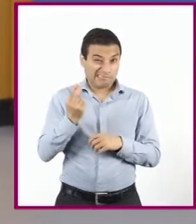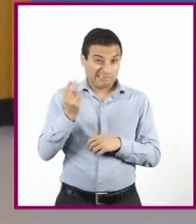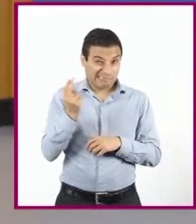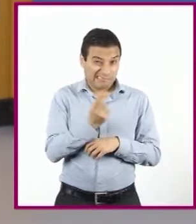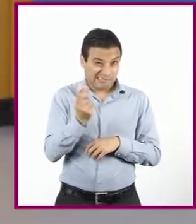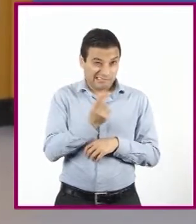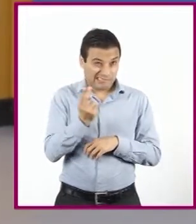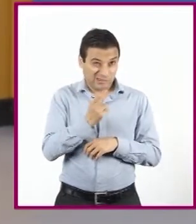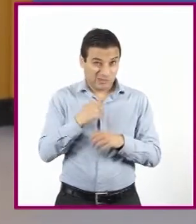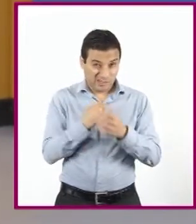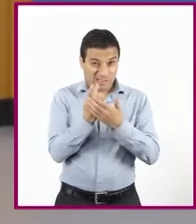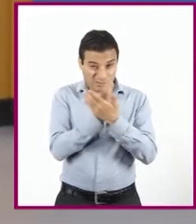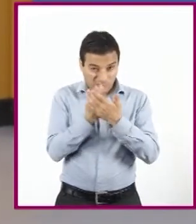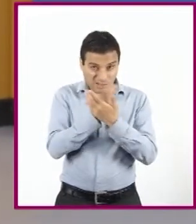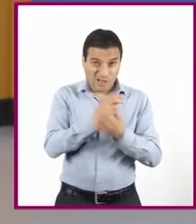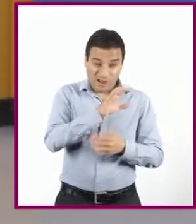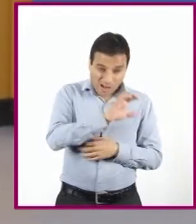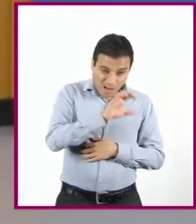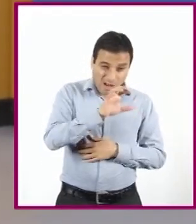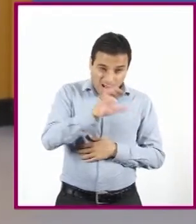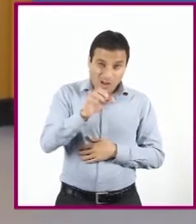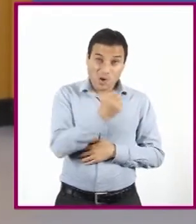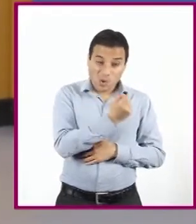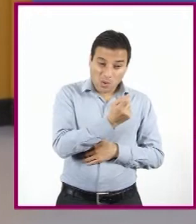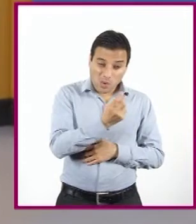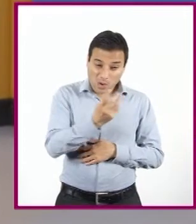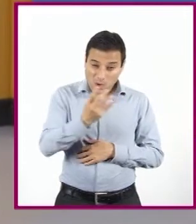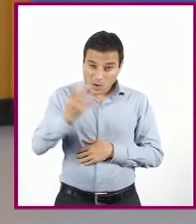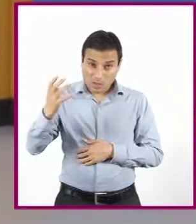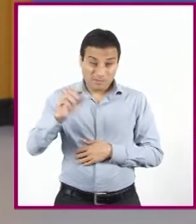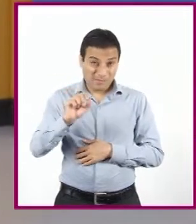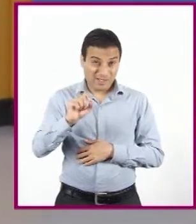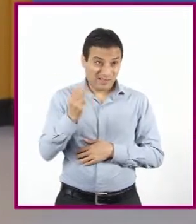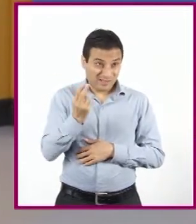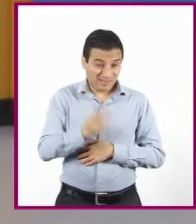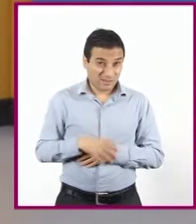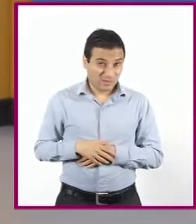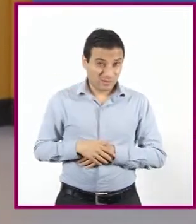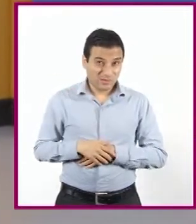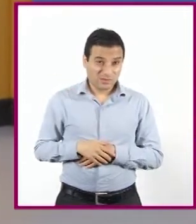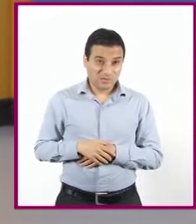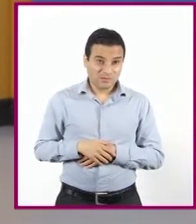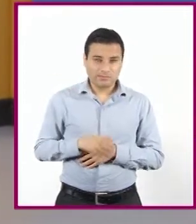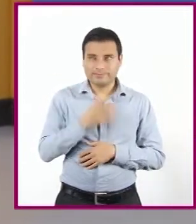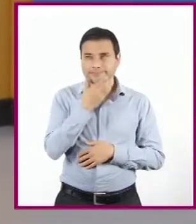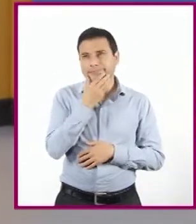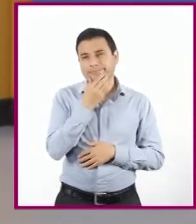que nos faltan hasta llegar a la figura 20 de nuestra sucesión?